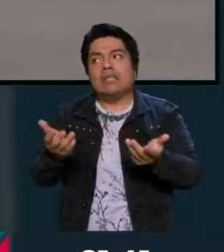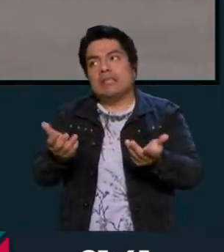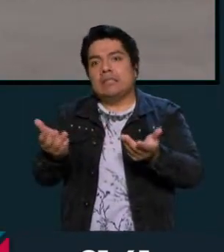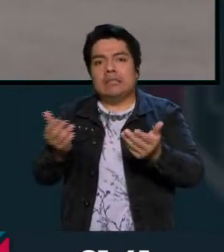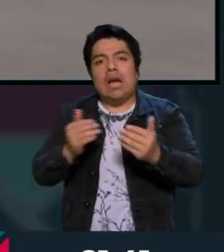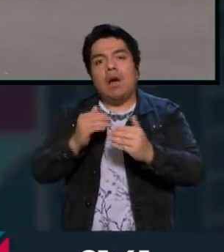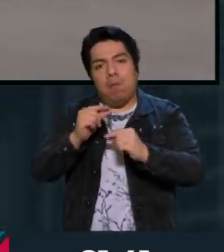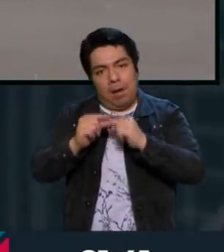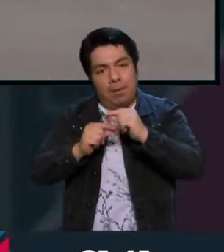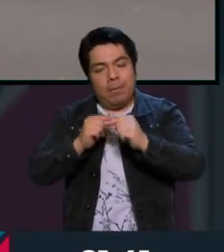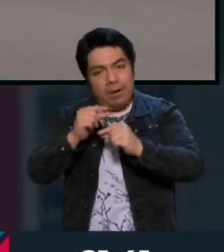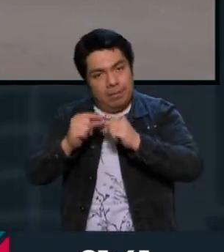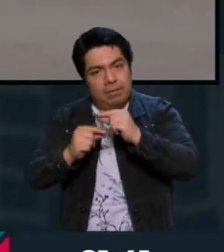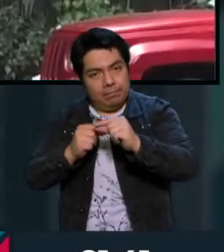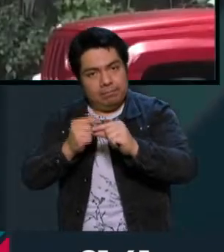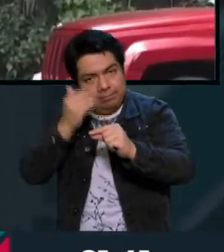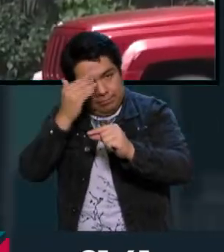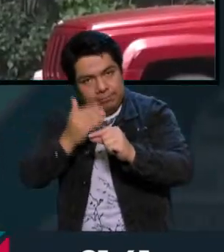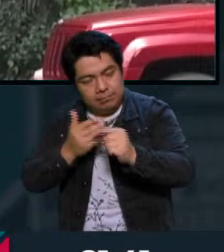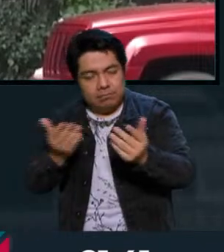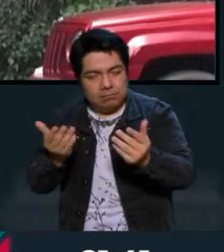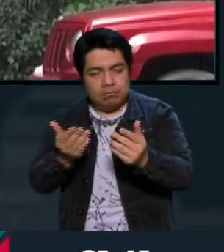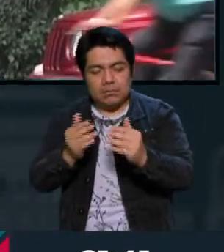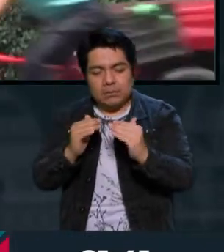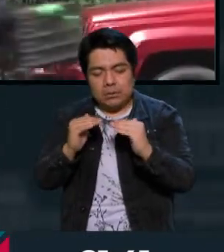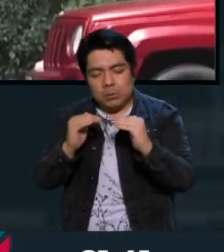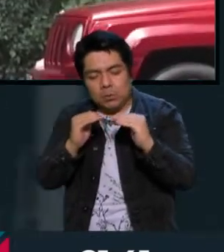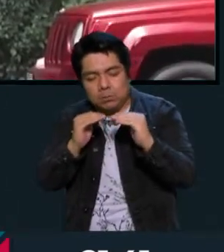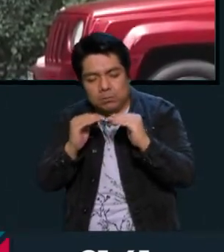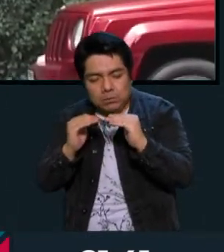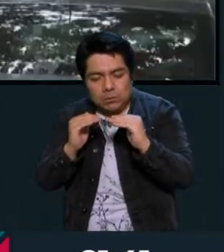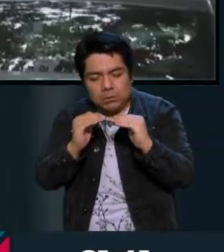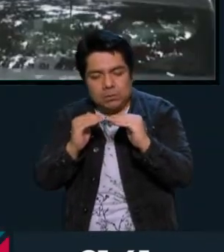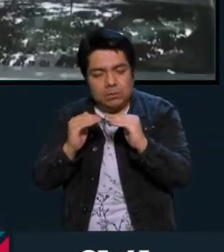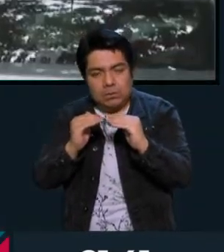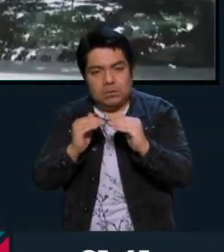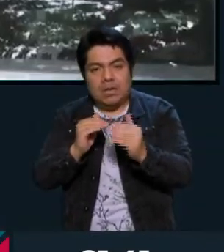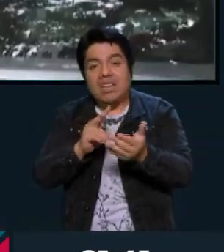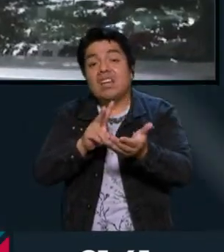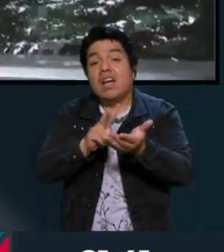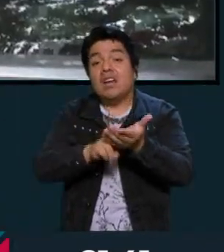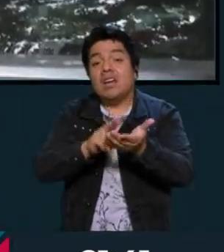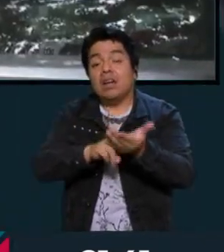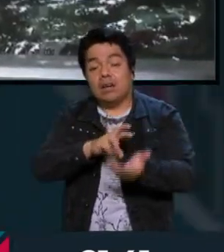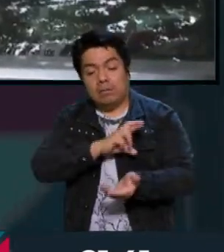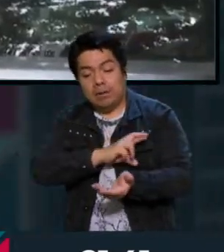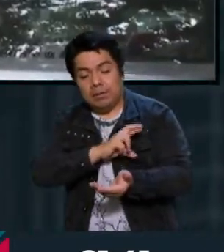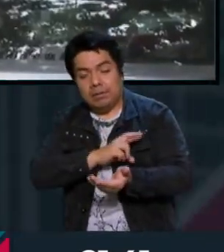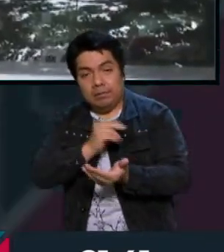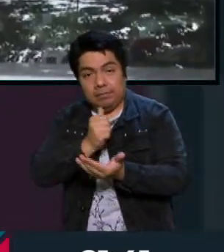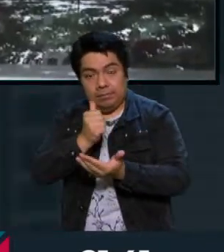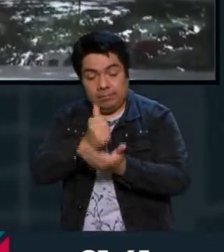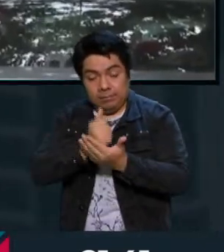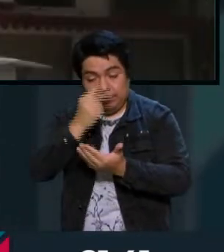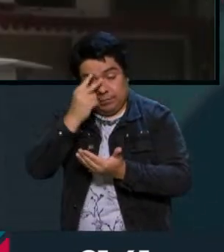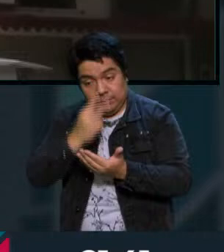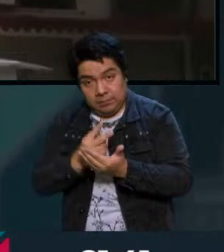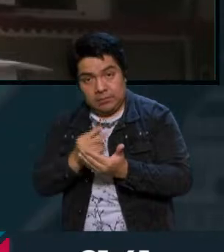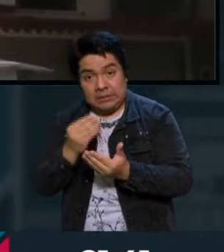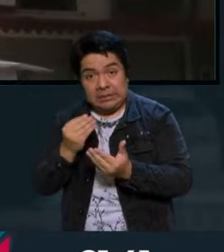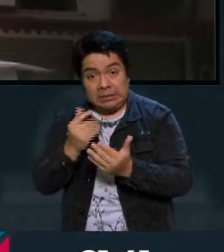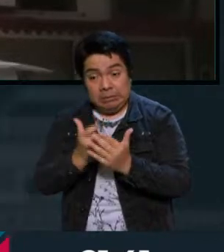ir poco a poco, decía yo, estabilizando los precios de la renta en la Ciudad de México, evitar